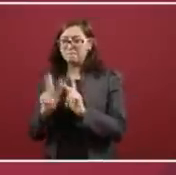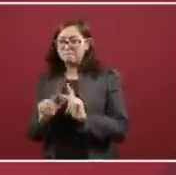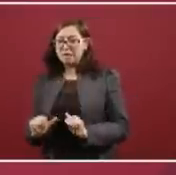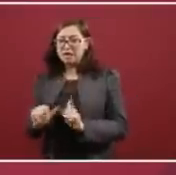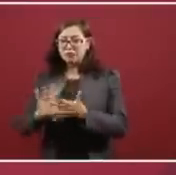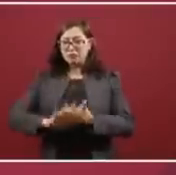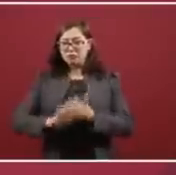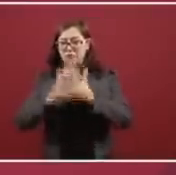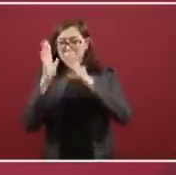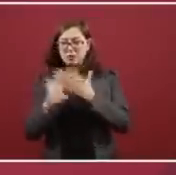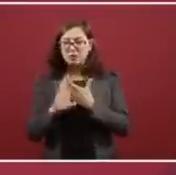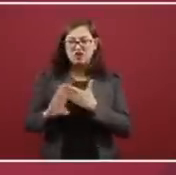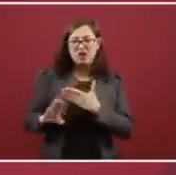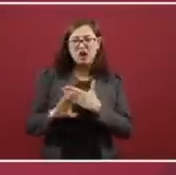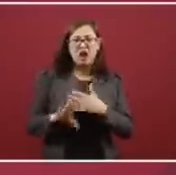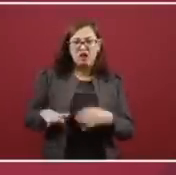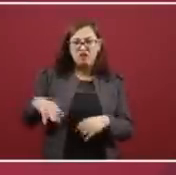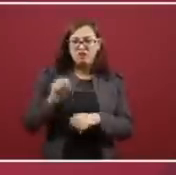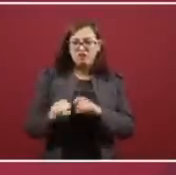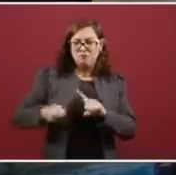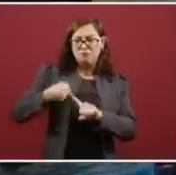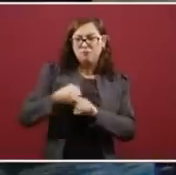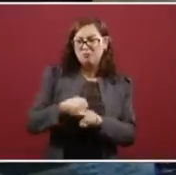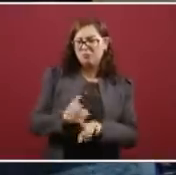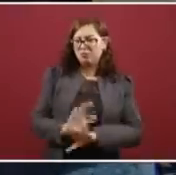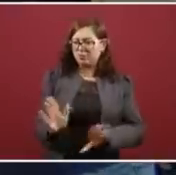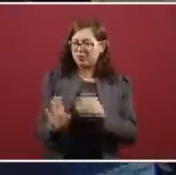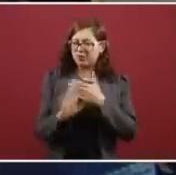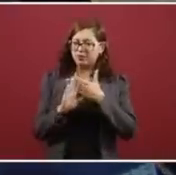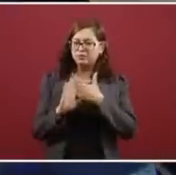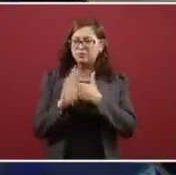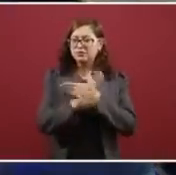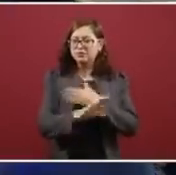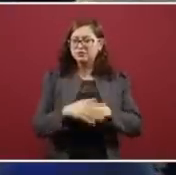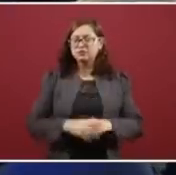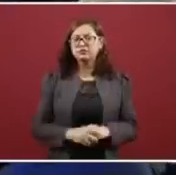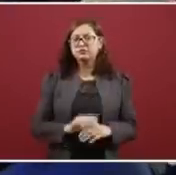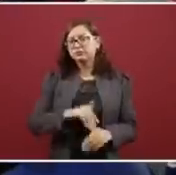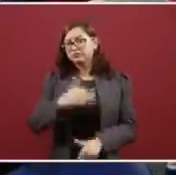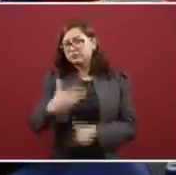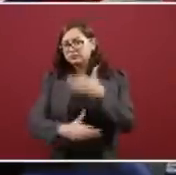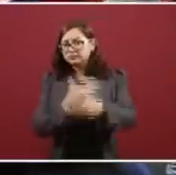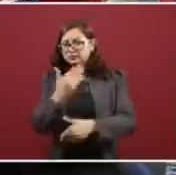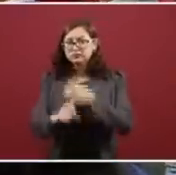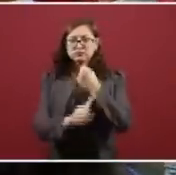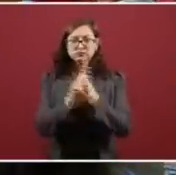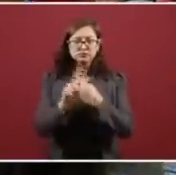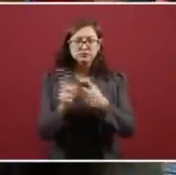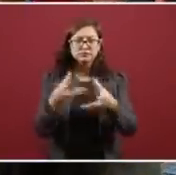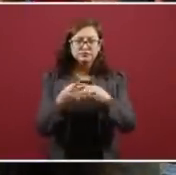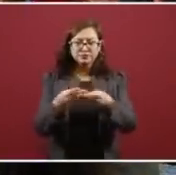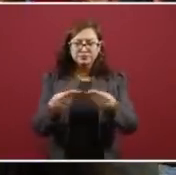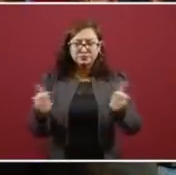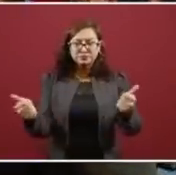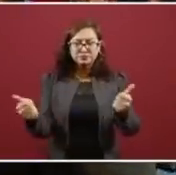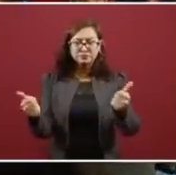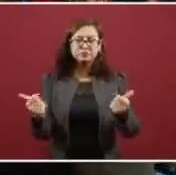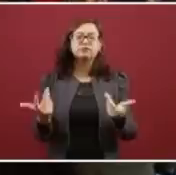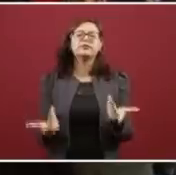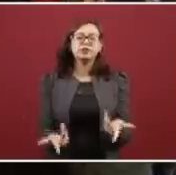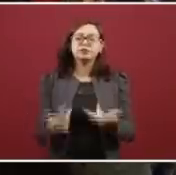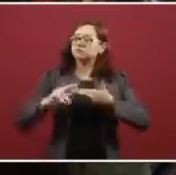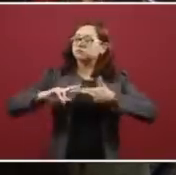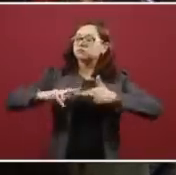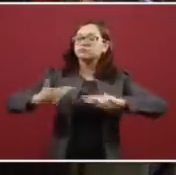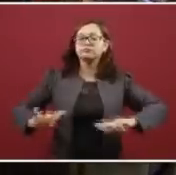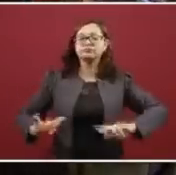violencia sin el uso de la fuerza y se resuelve el problema entonces llevamos muy buena relación